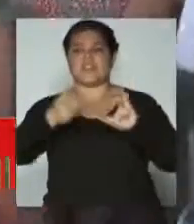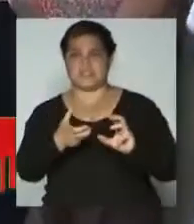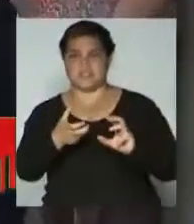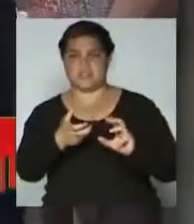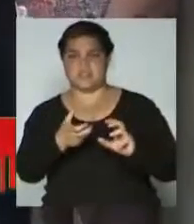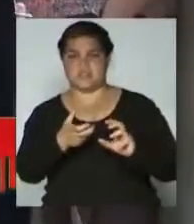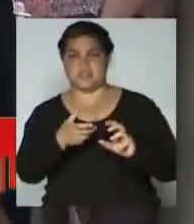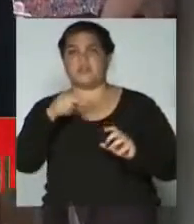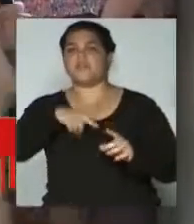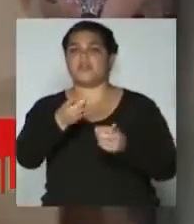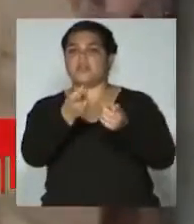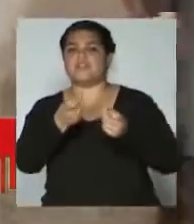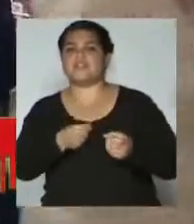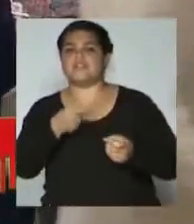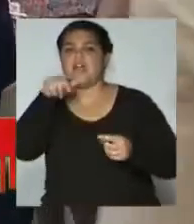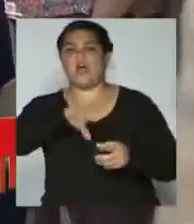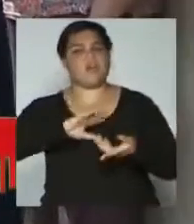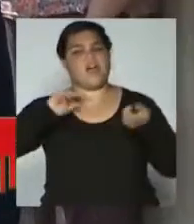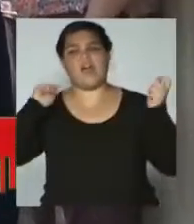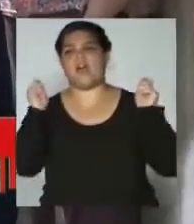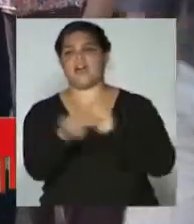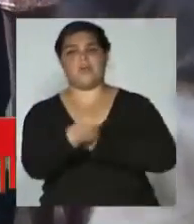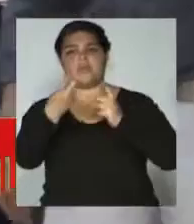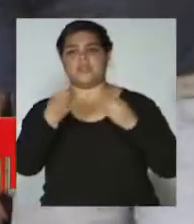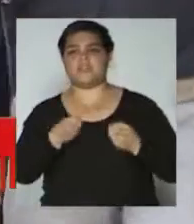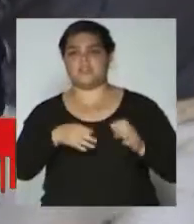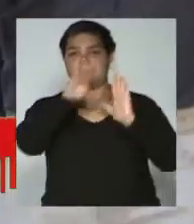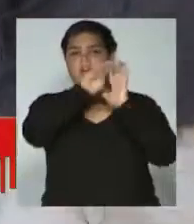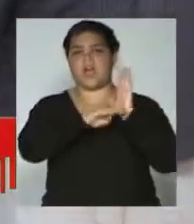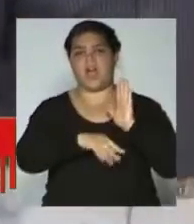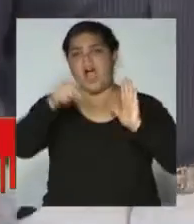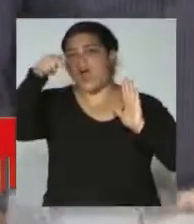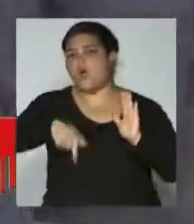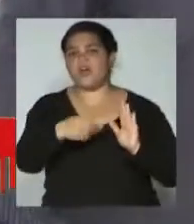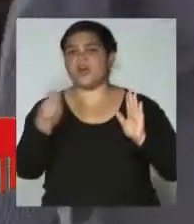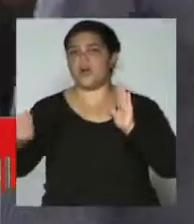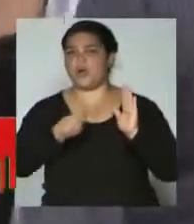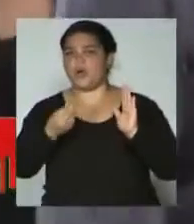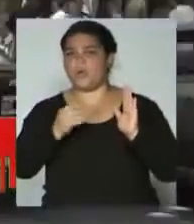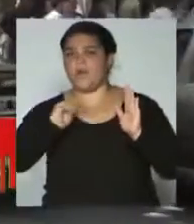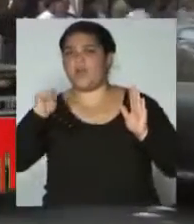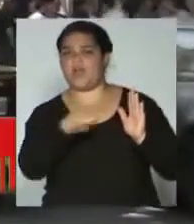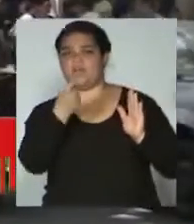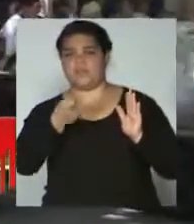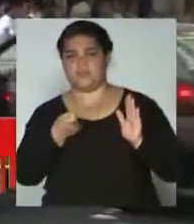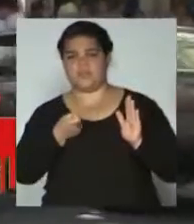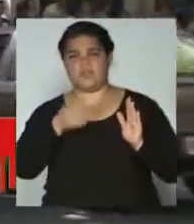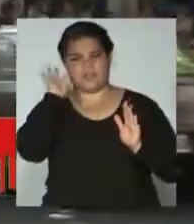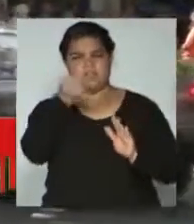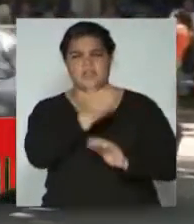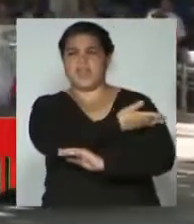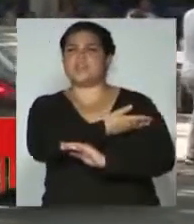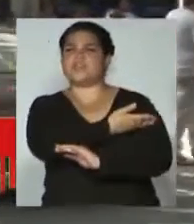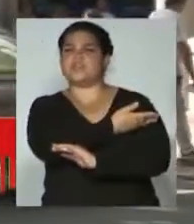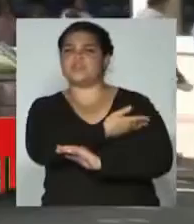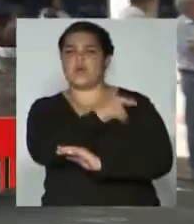Entonces creo que esto merece una reforma planificada en el tiempo, y sé que Daniel Scioli tiene en esto